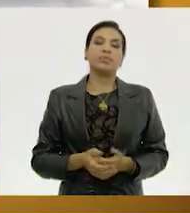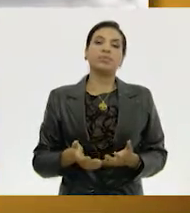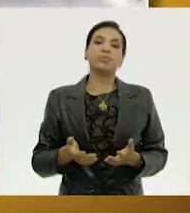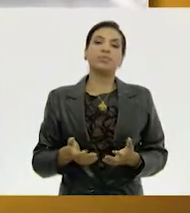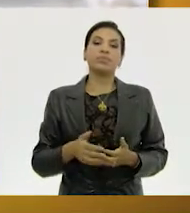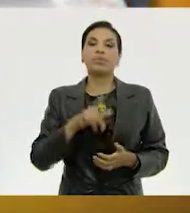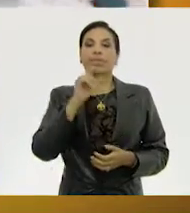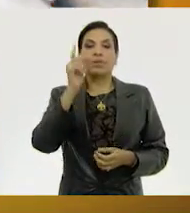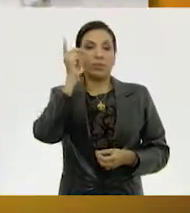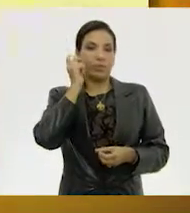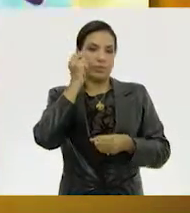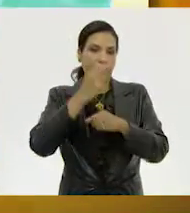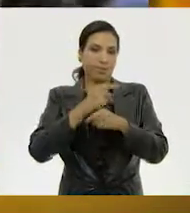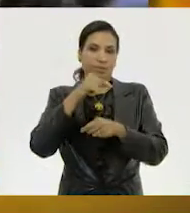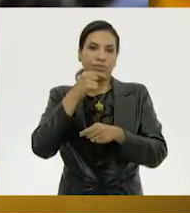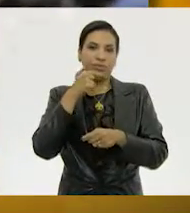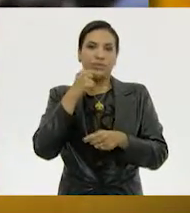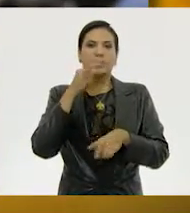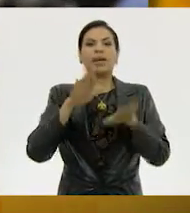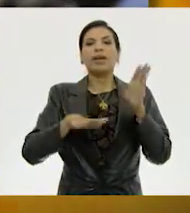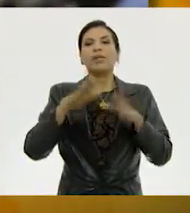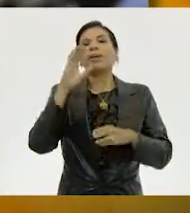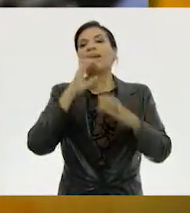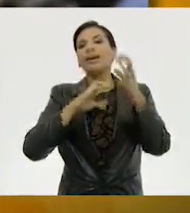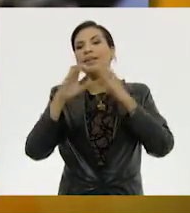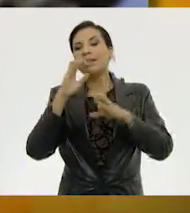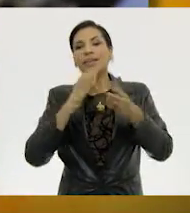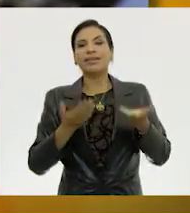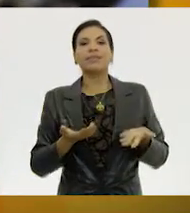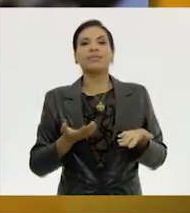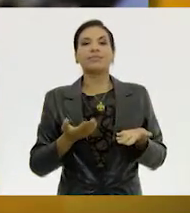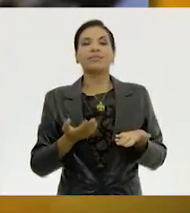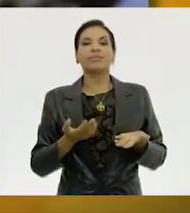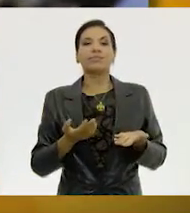y dormirlos temprano. No sé, a veces cantarle,